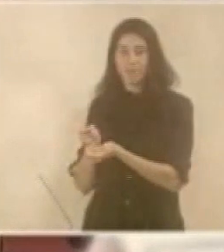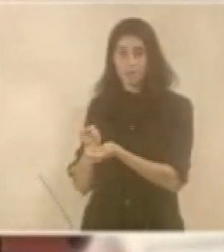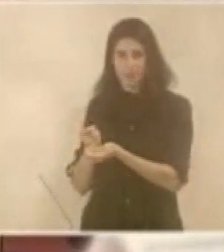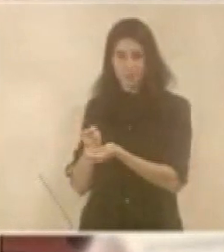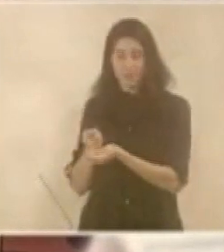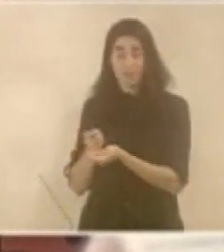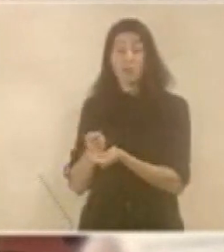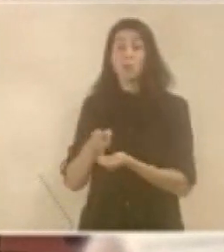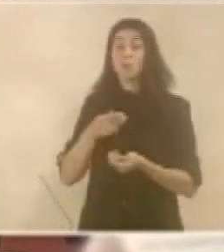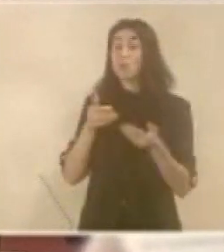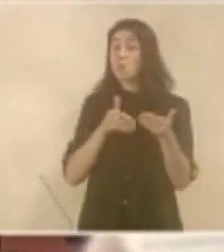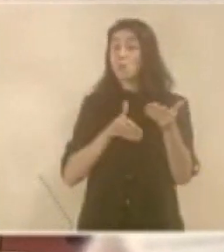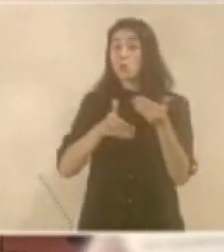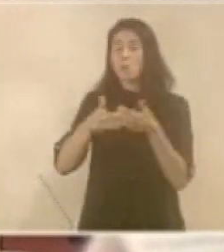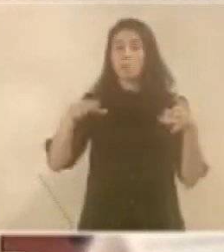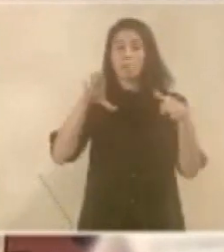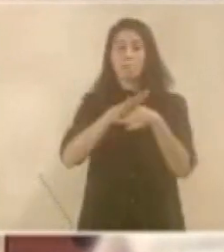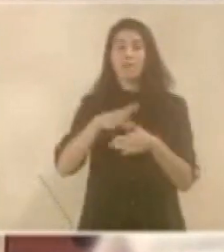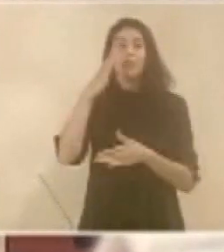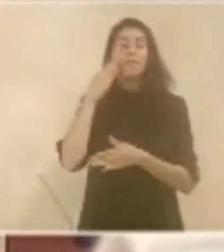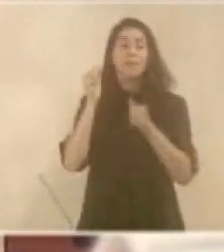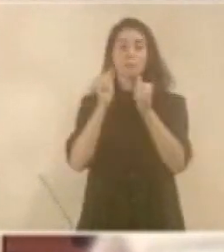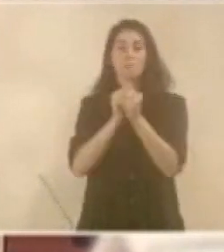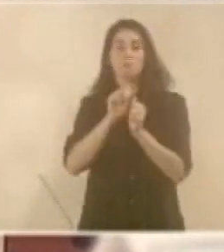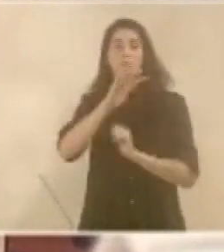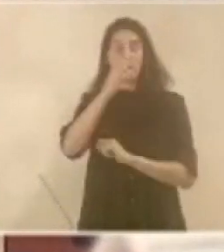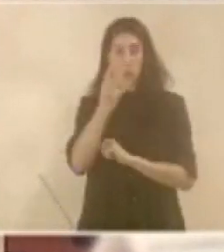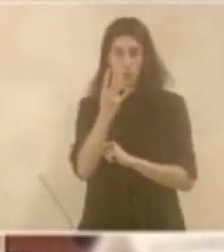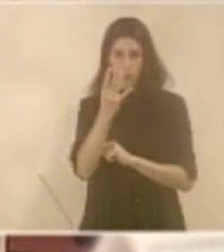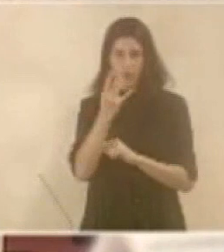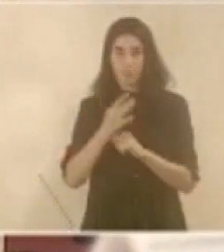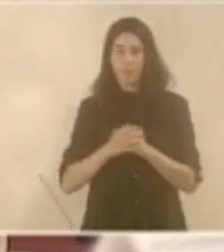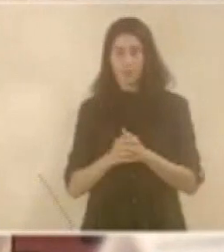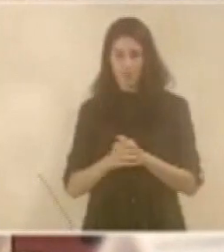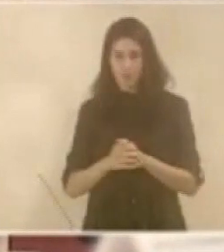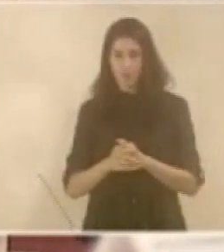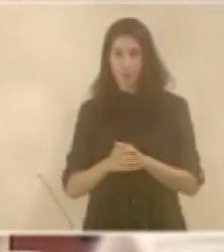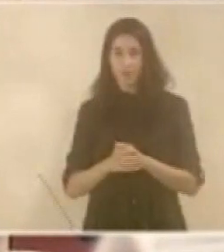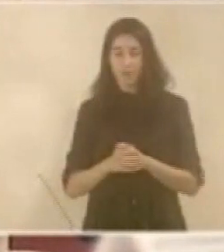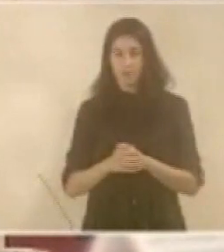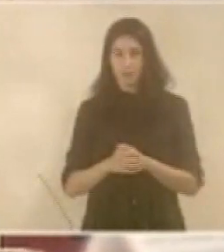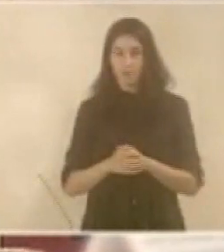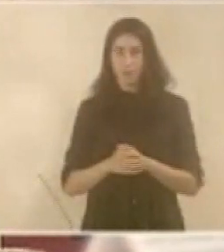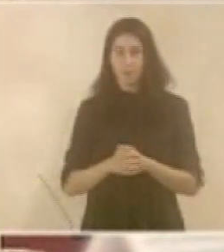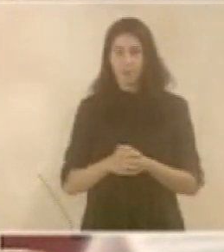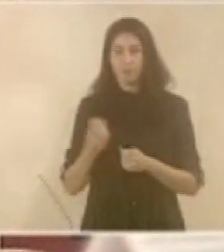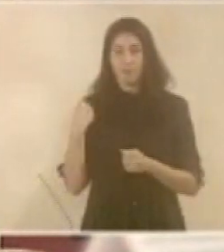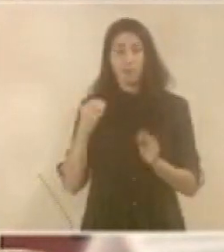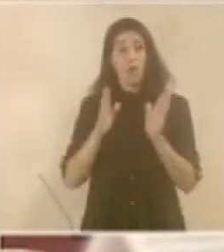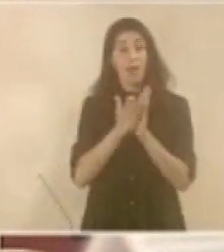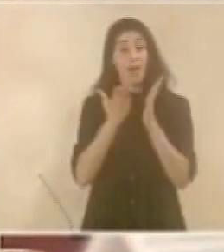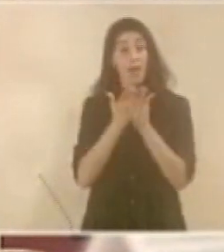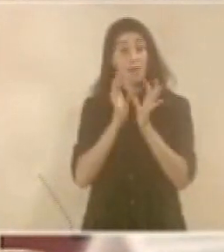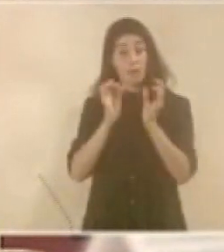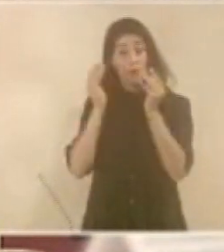el próximo martes, día 24 del corriente, habiéndose efectuado el correspondiente registro de concesión en el libro de honores